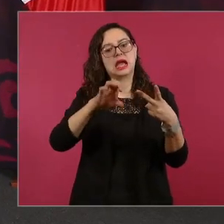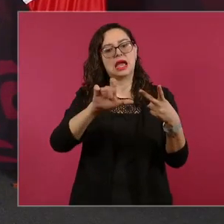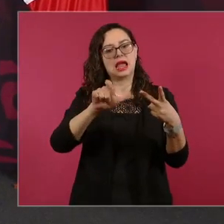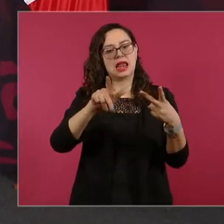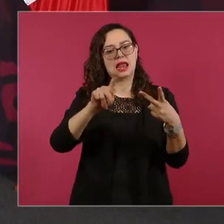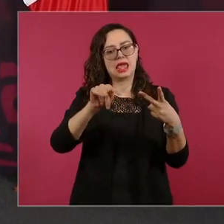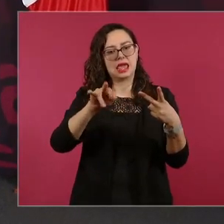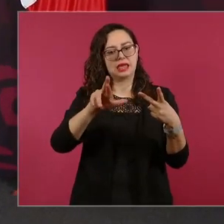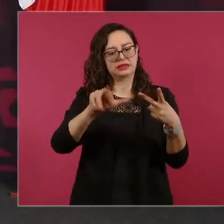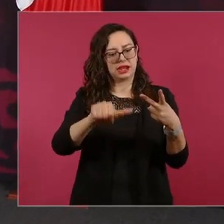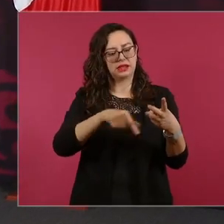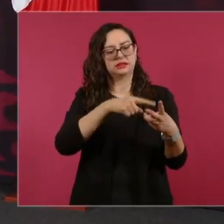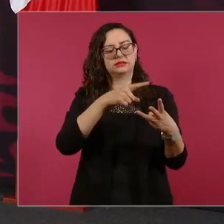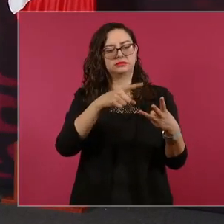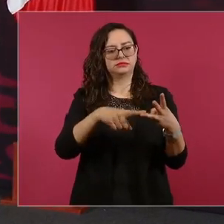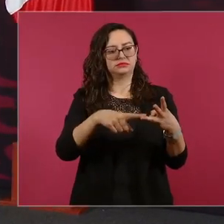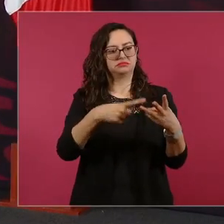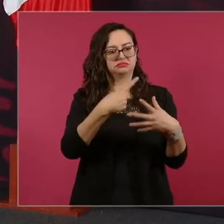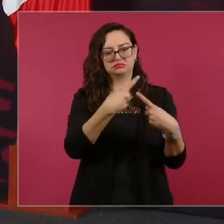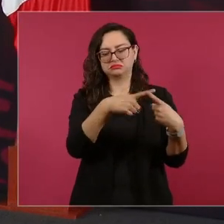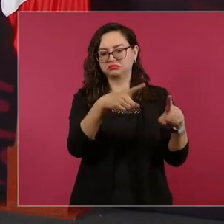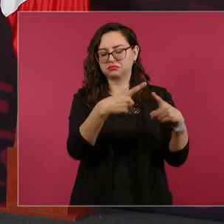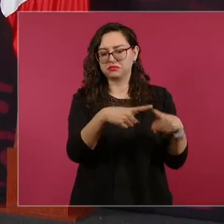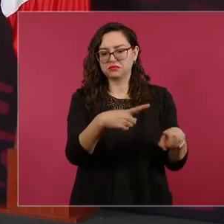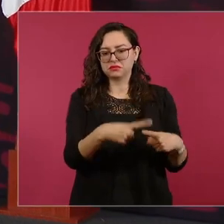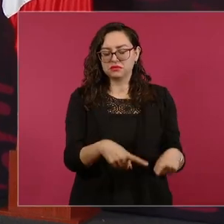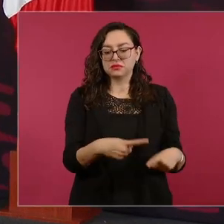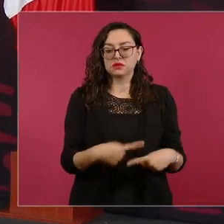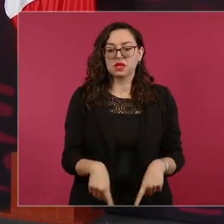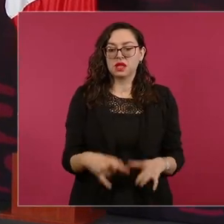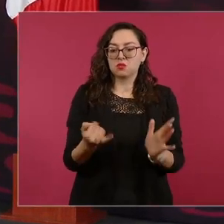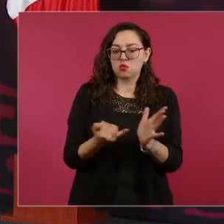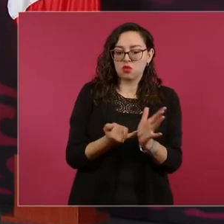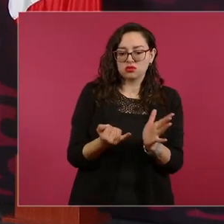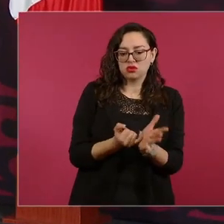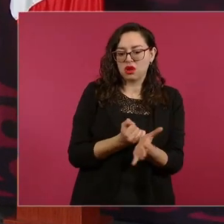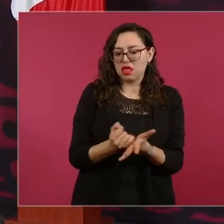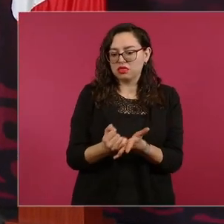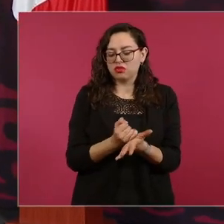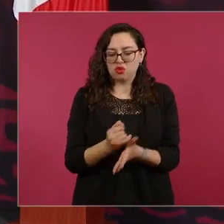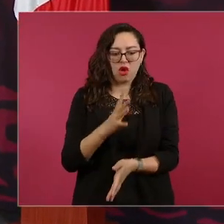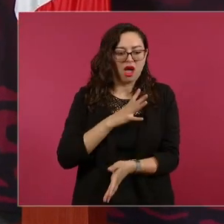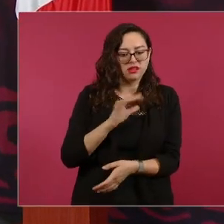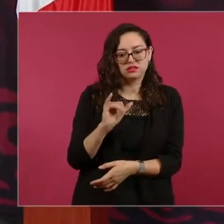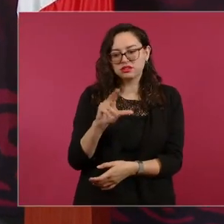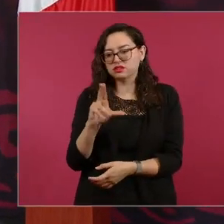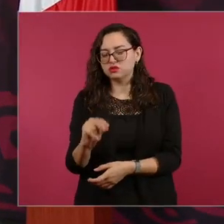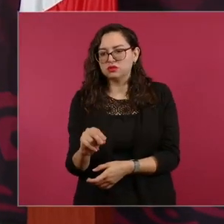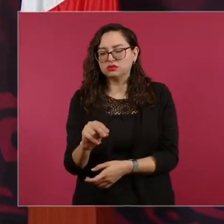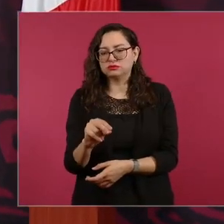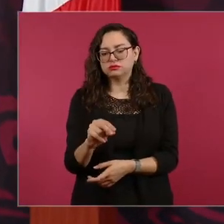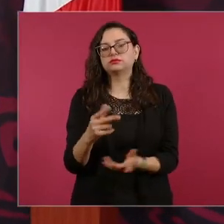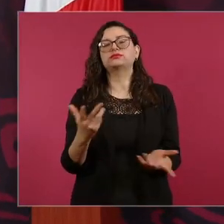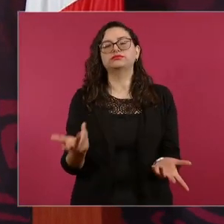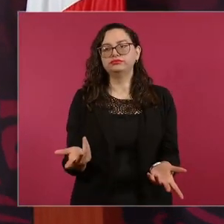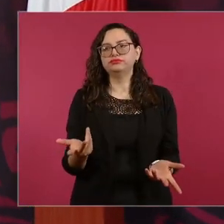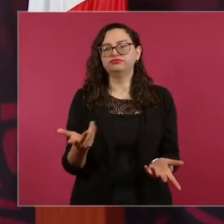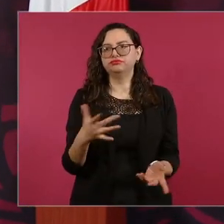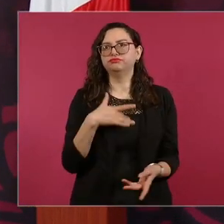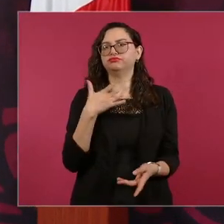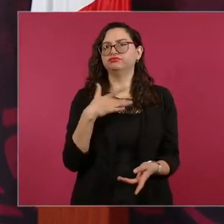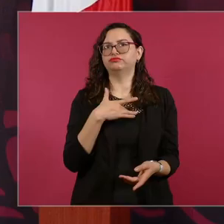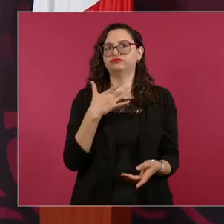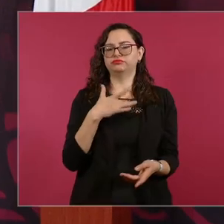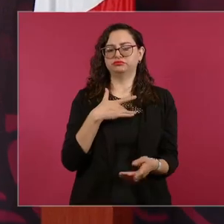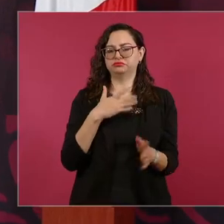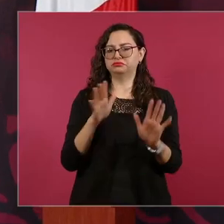se decidió, para que no haya esta